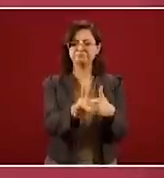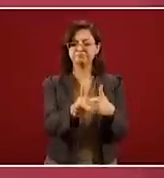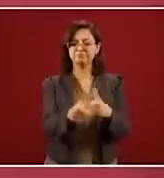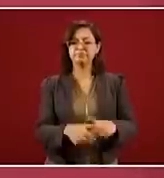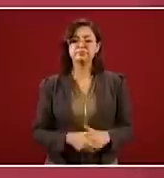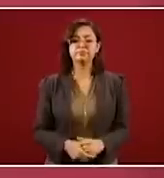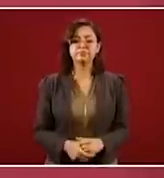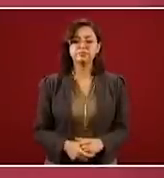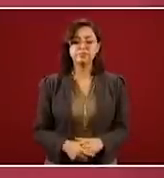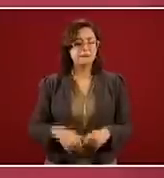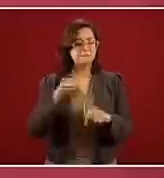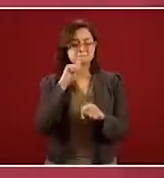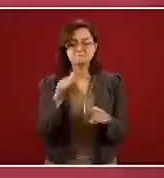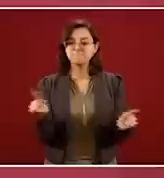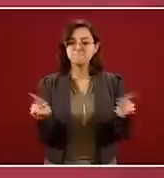Lo mismo,